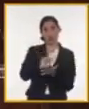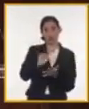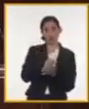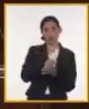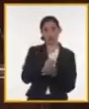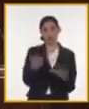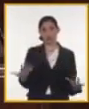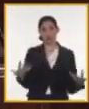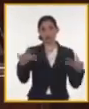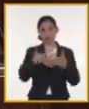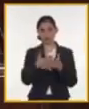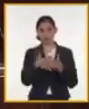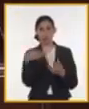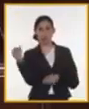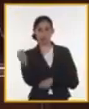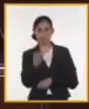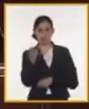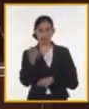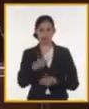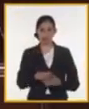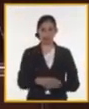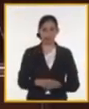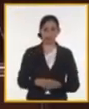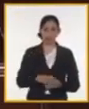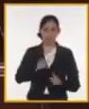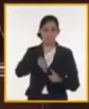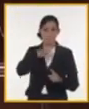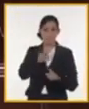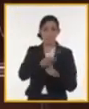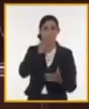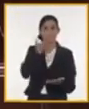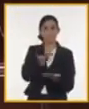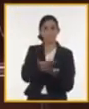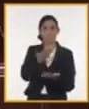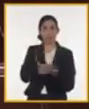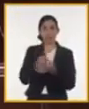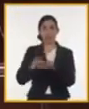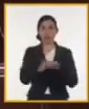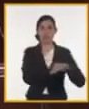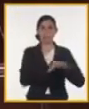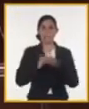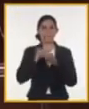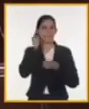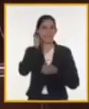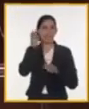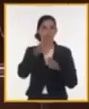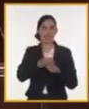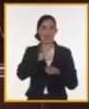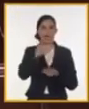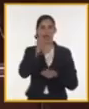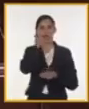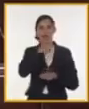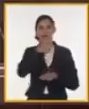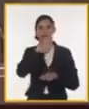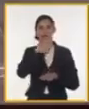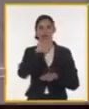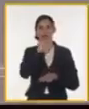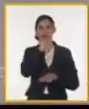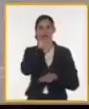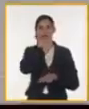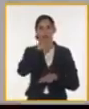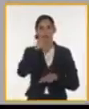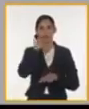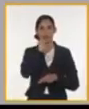Relaciones Exteriores. Igualmente, se propone a la compañera Caridad Mavis Esteve Echevarría,